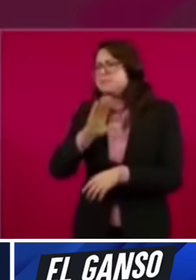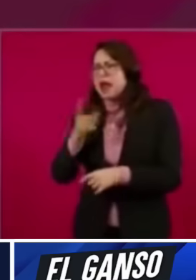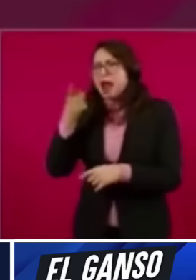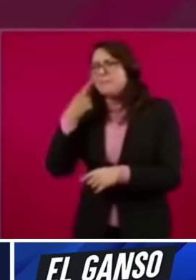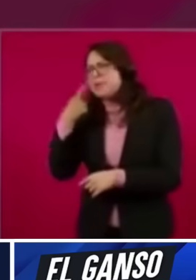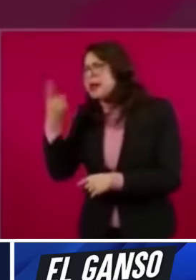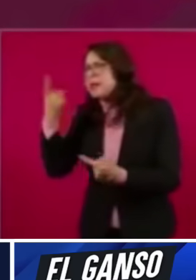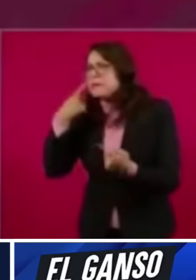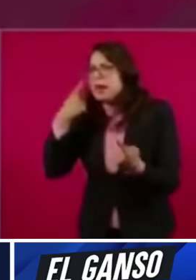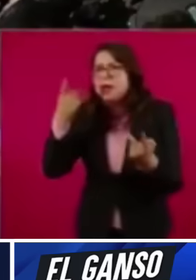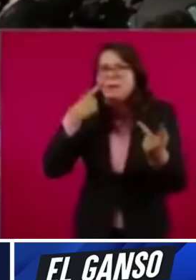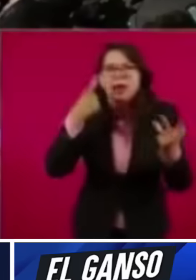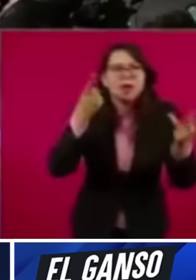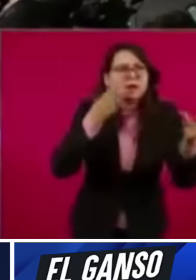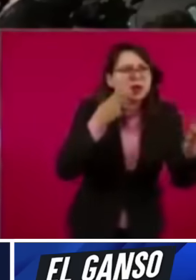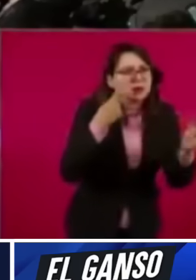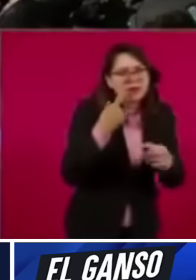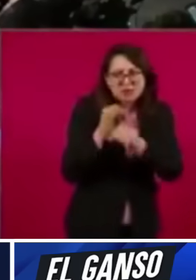Sea,